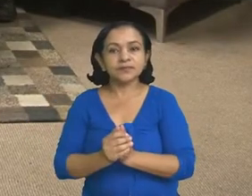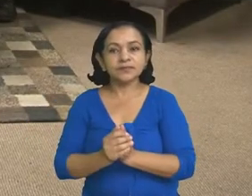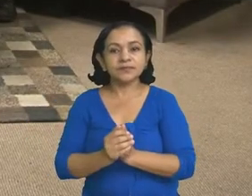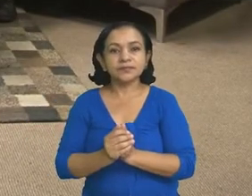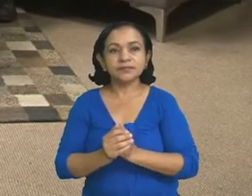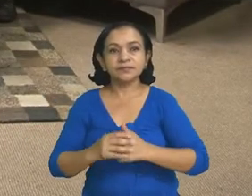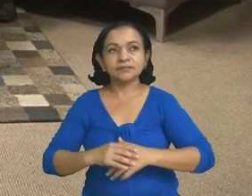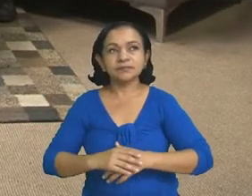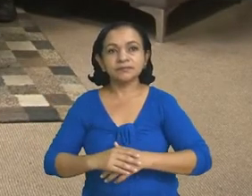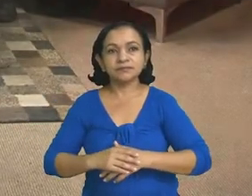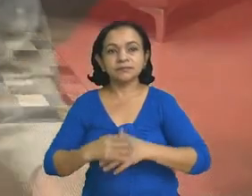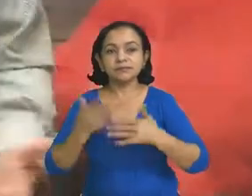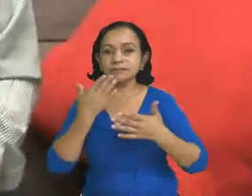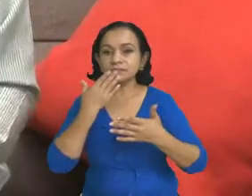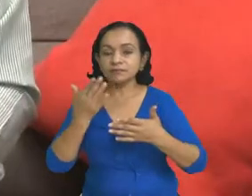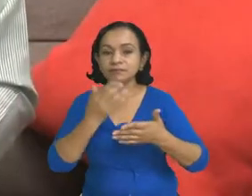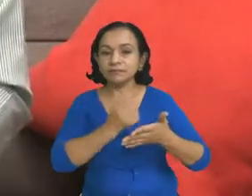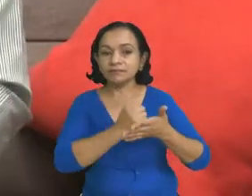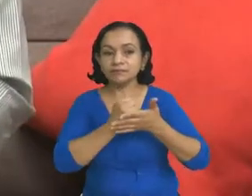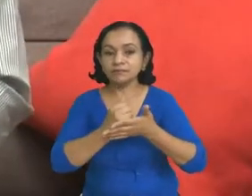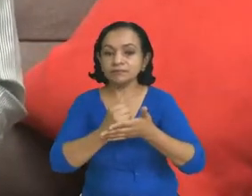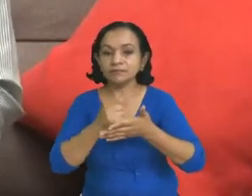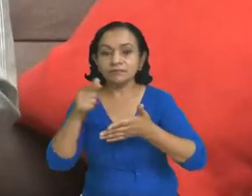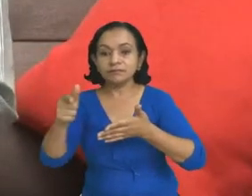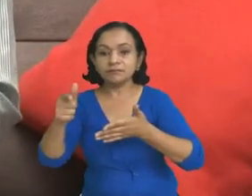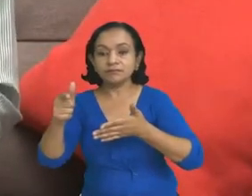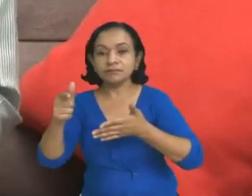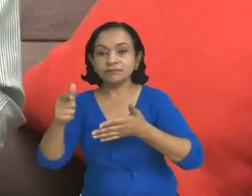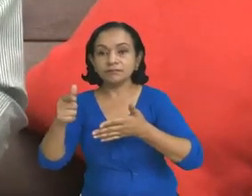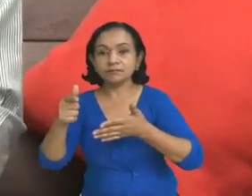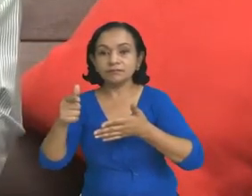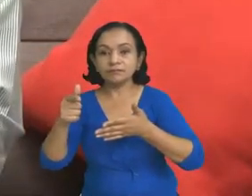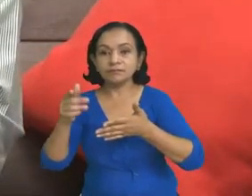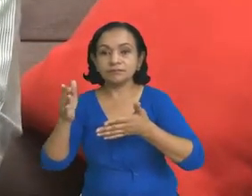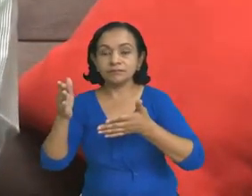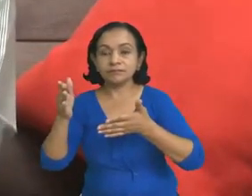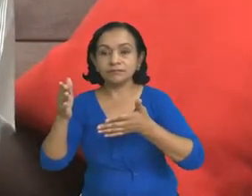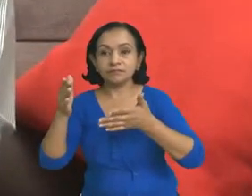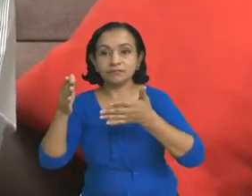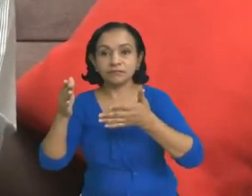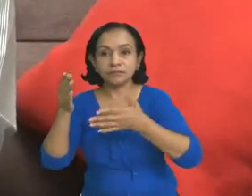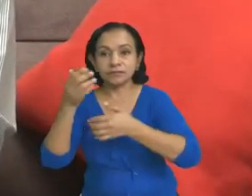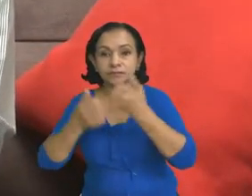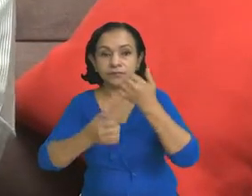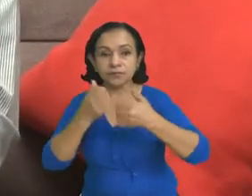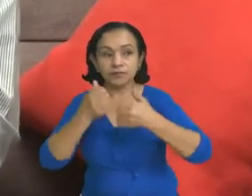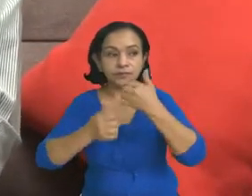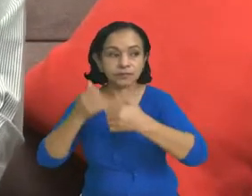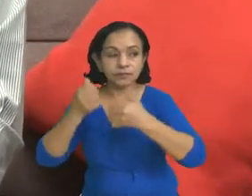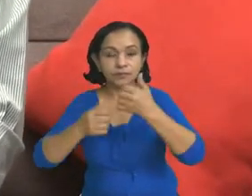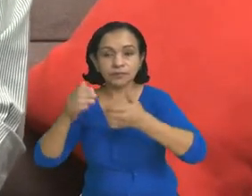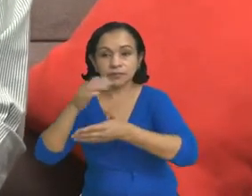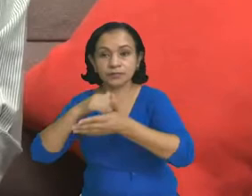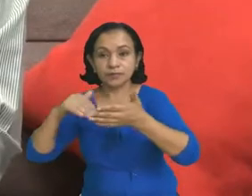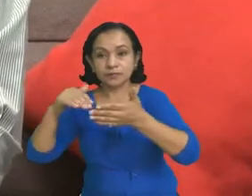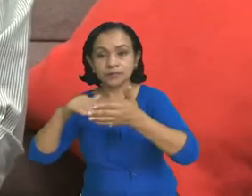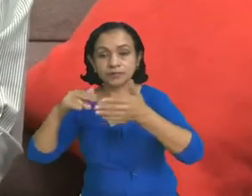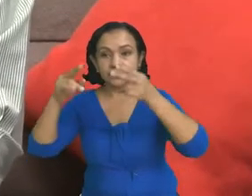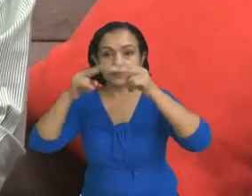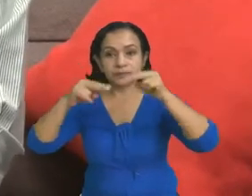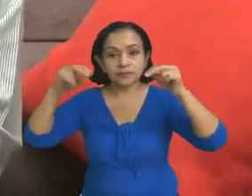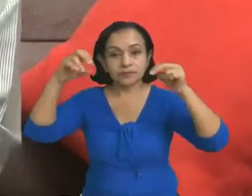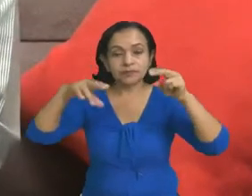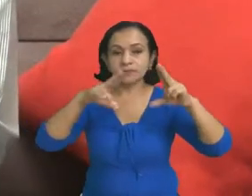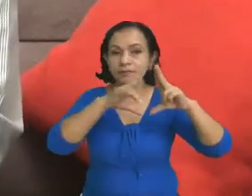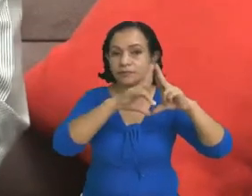Y es una fuente alternativa en caso de que nos fallen una, por ejemplo, internamente haya fallas de algunas centrales eléctricas aquí